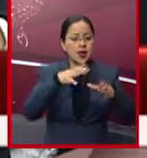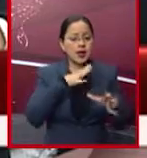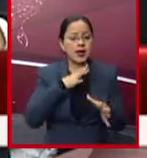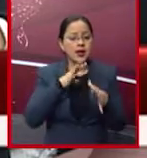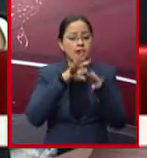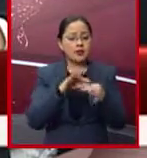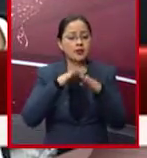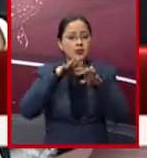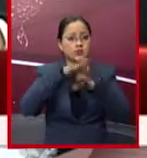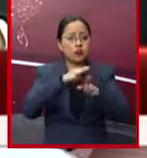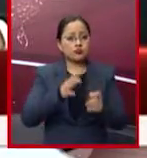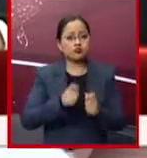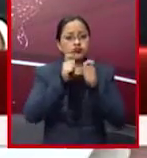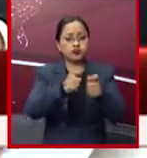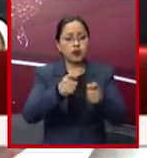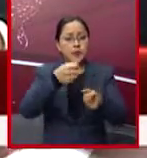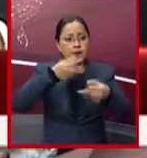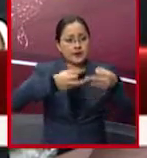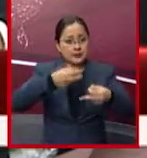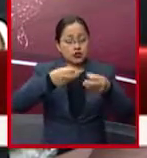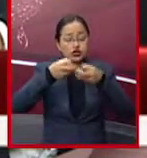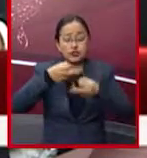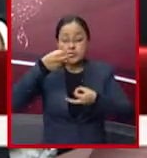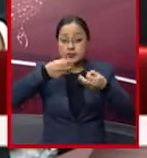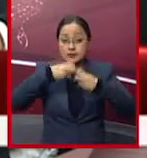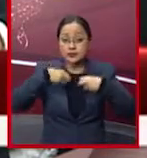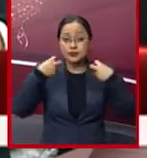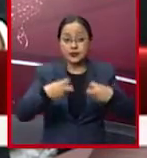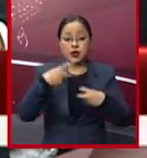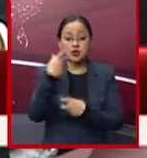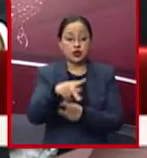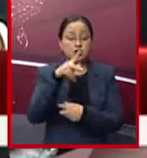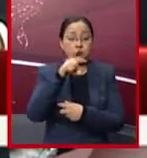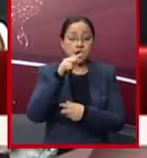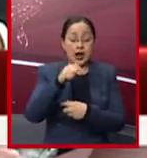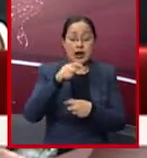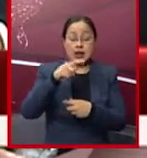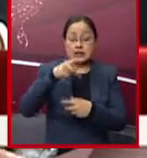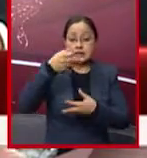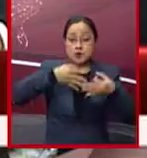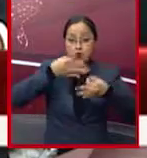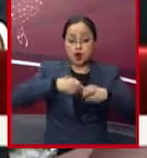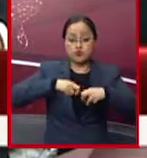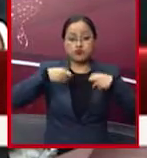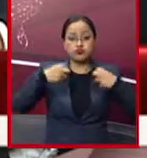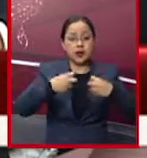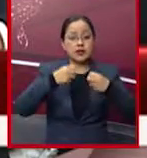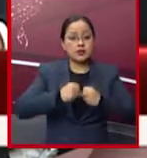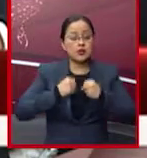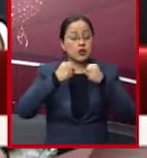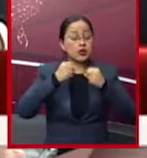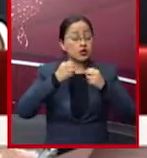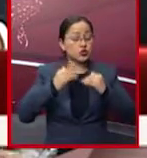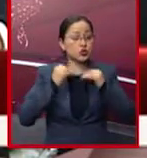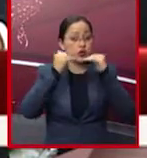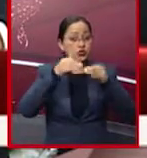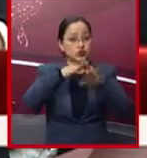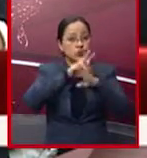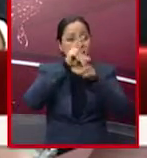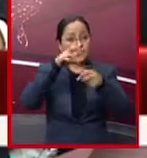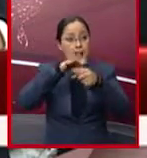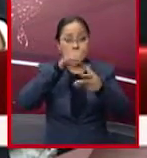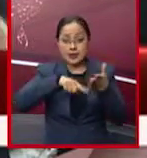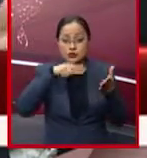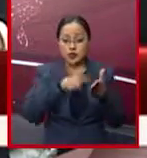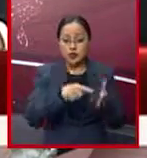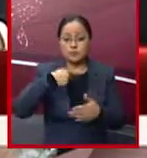los ministros y los magistrados del tribunal, de la Sala Superior de nuestro máximo órgano en materia electoral.